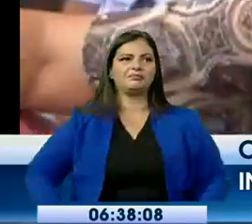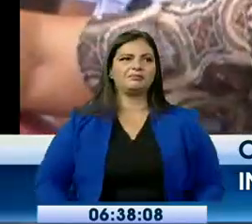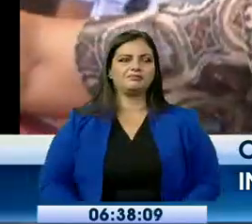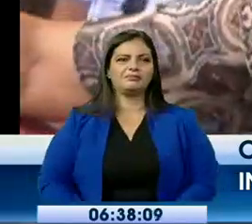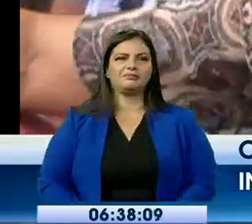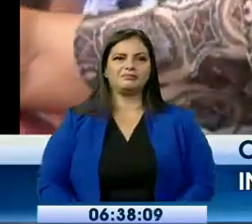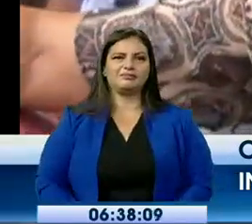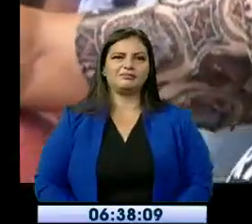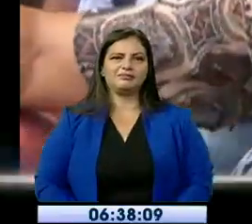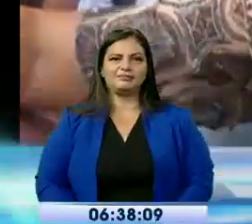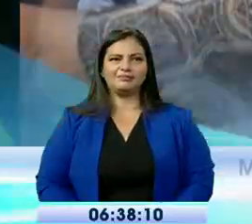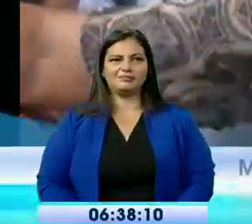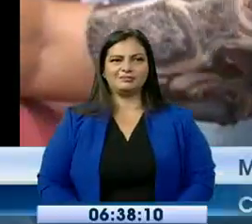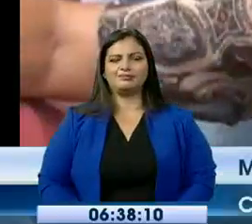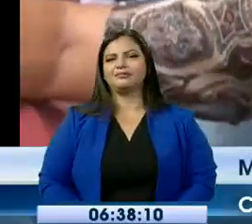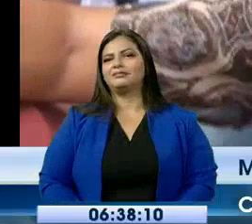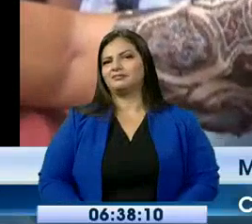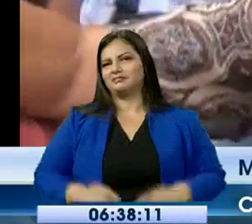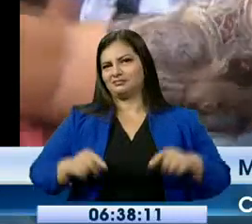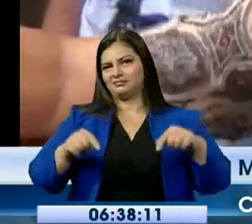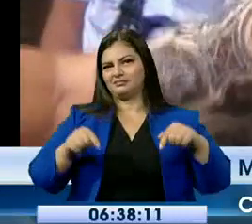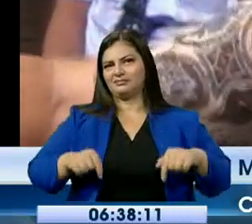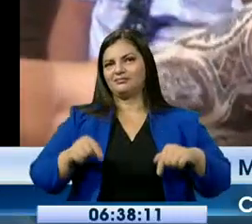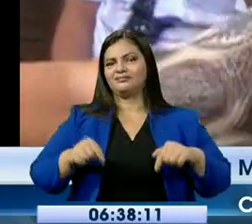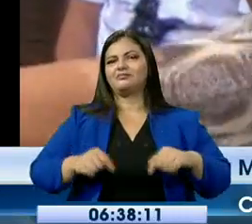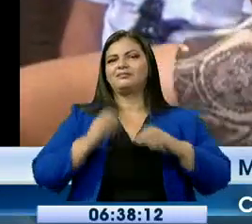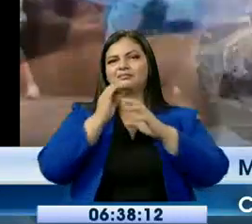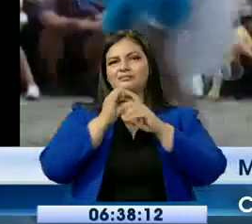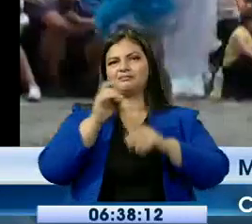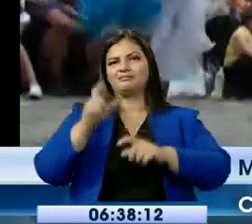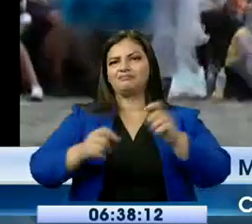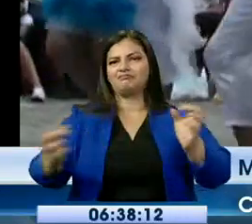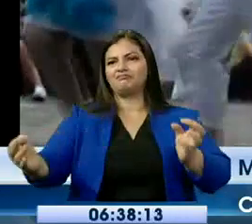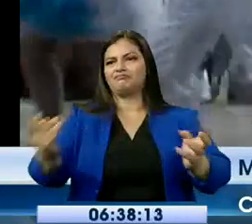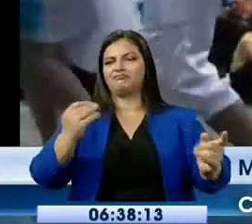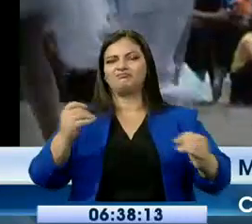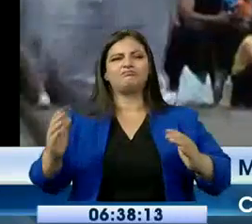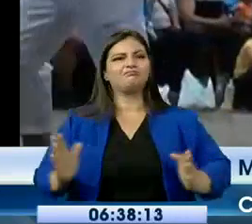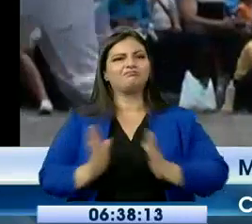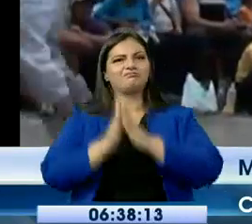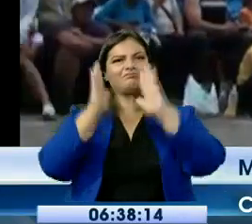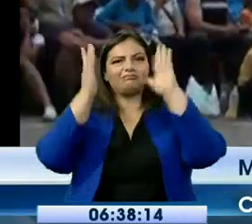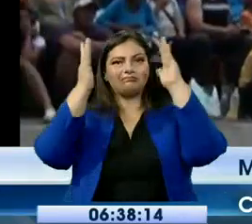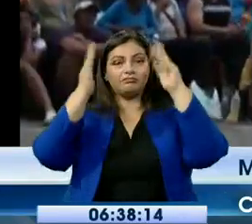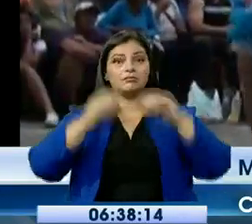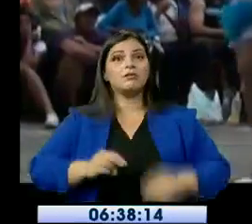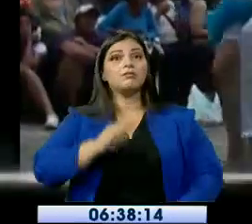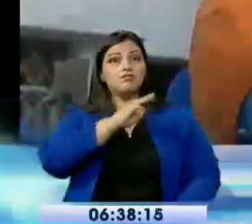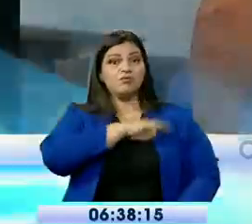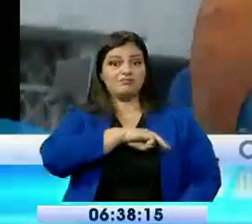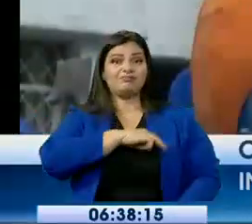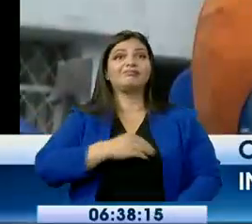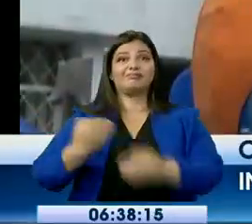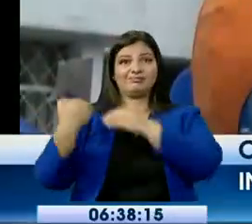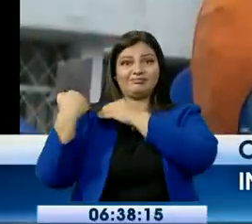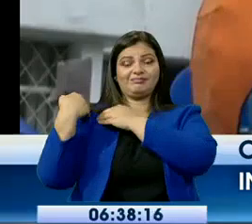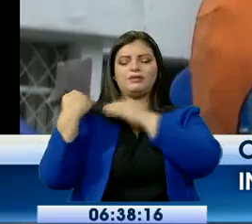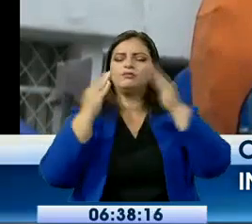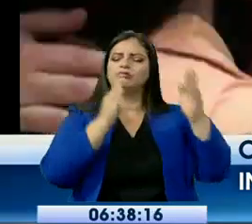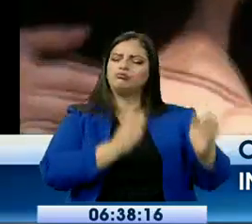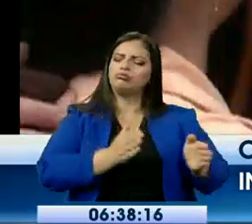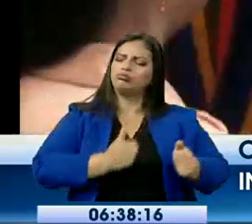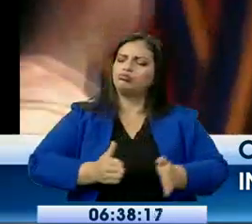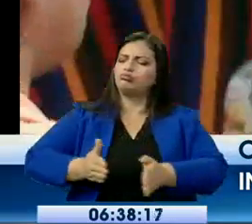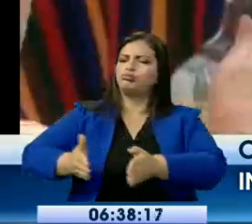Partamos con todo el pueblo de Guaranda. ¡Viva el carnaval de Guaranda! El municipio fue la entidad organizadora de la fiesta mayor de los guarandeños.